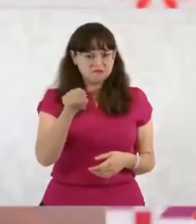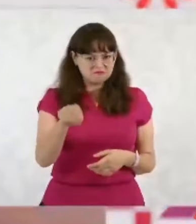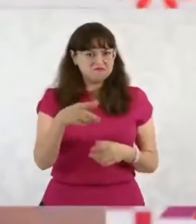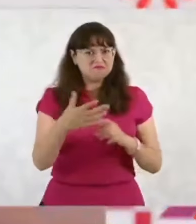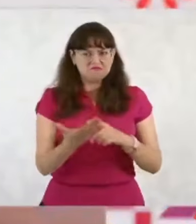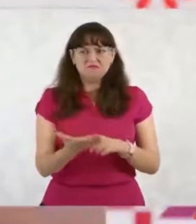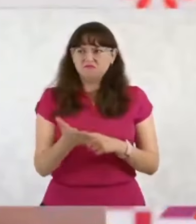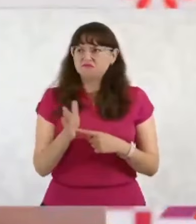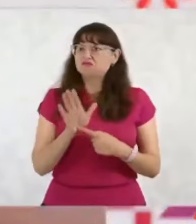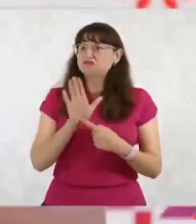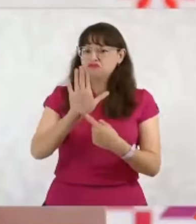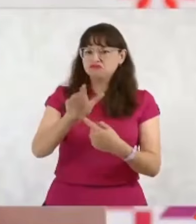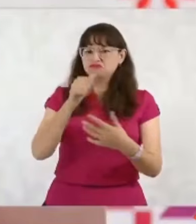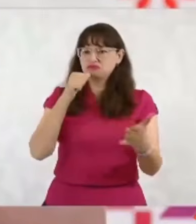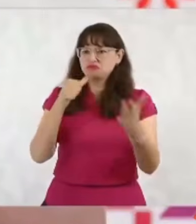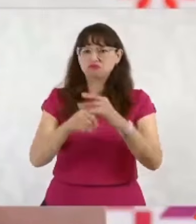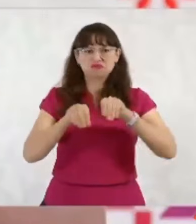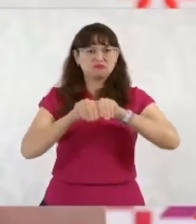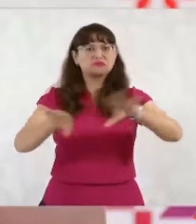y ya viene la andanada